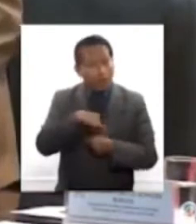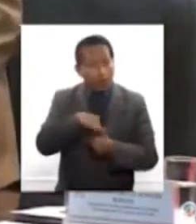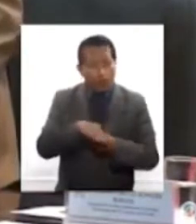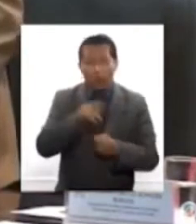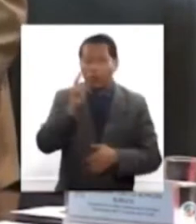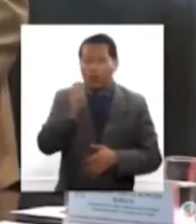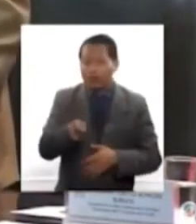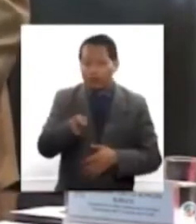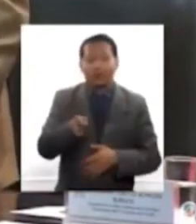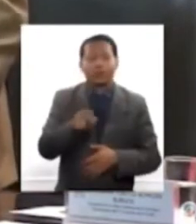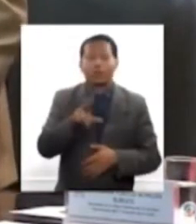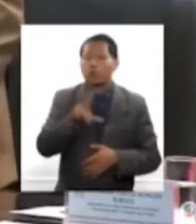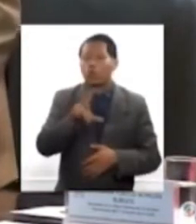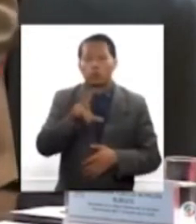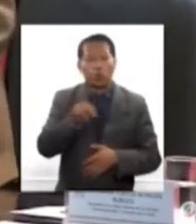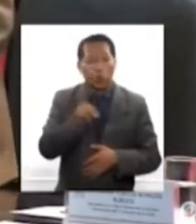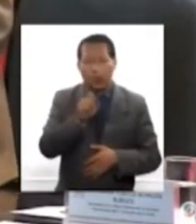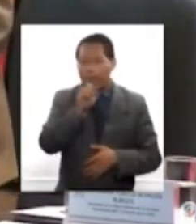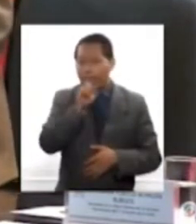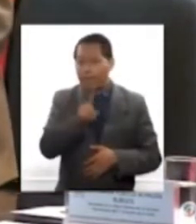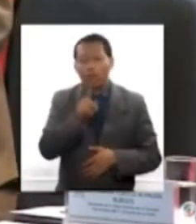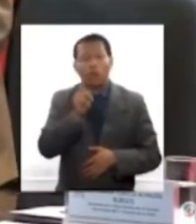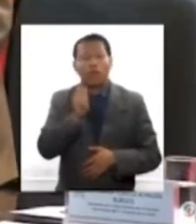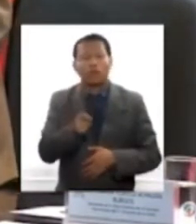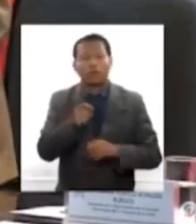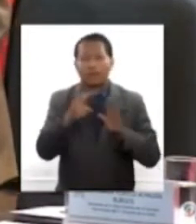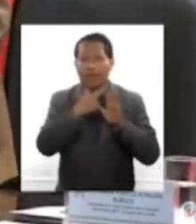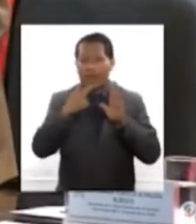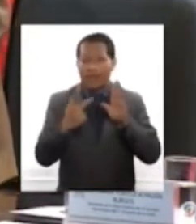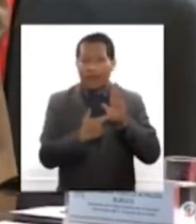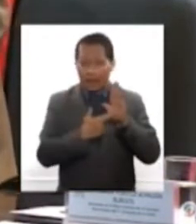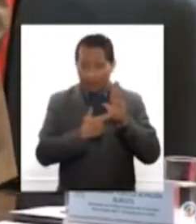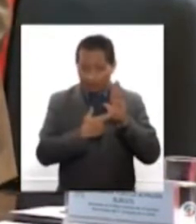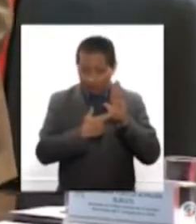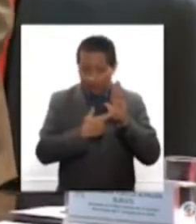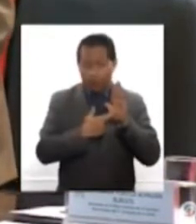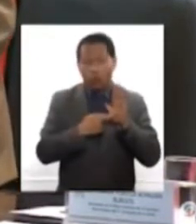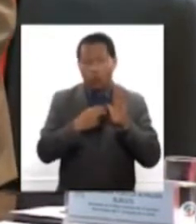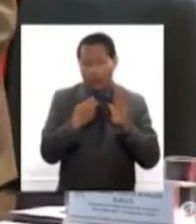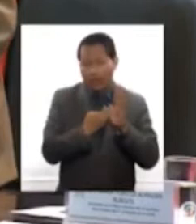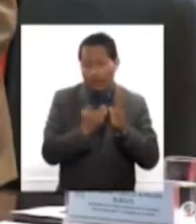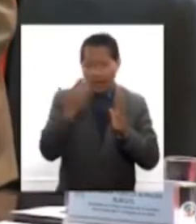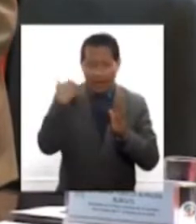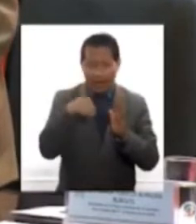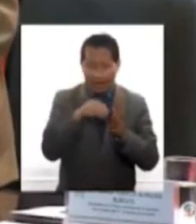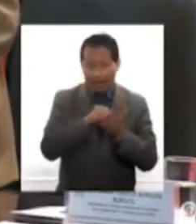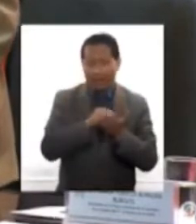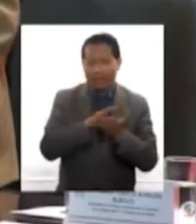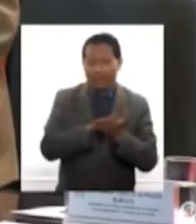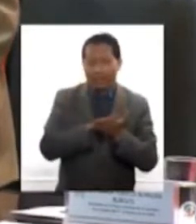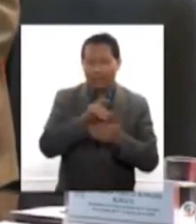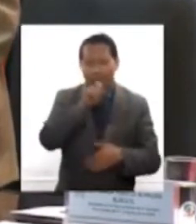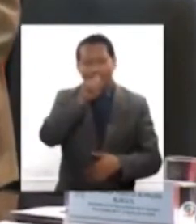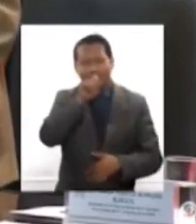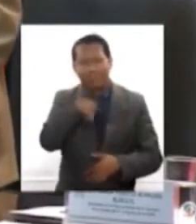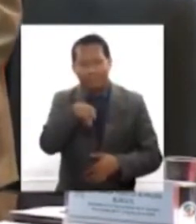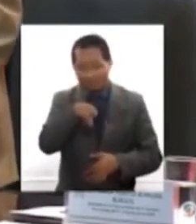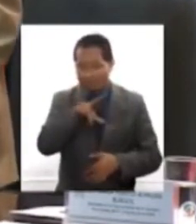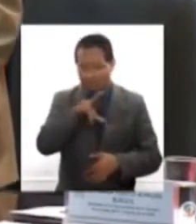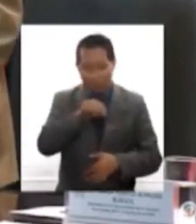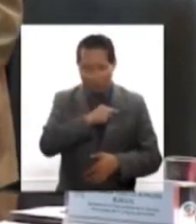el orden. Él pidió que se inscribiera para el turno de la agenda política, abrir esta